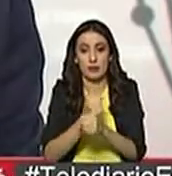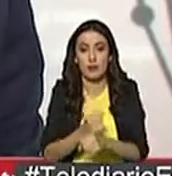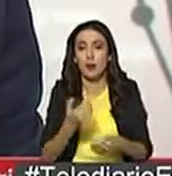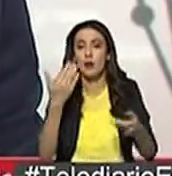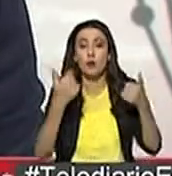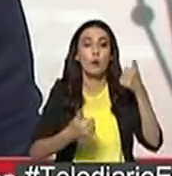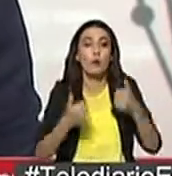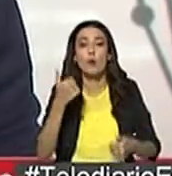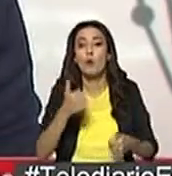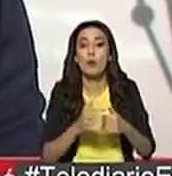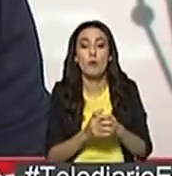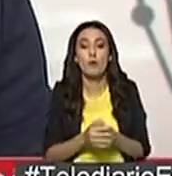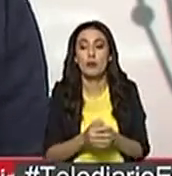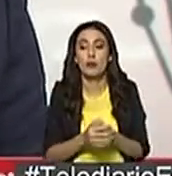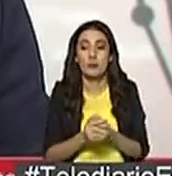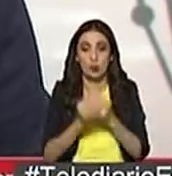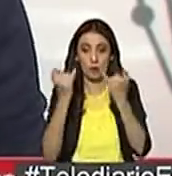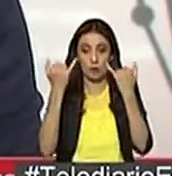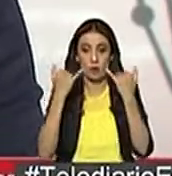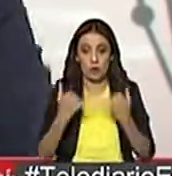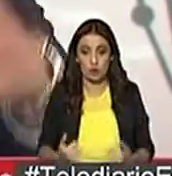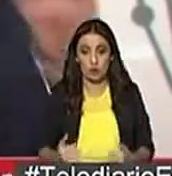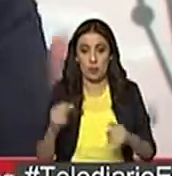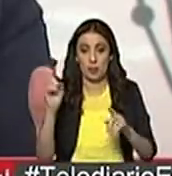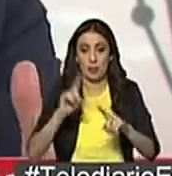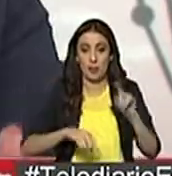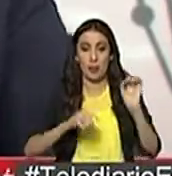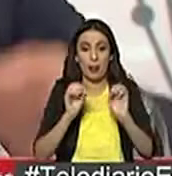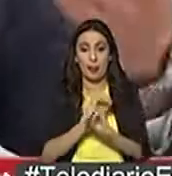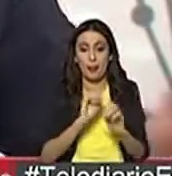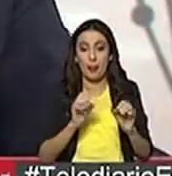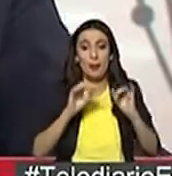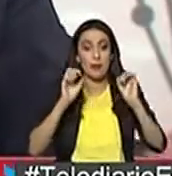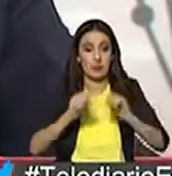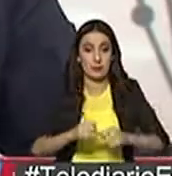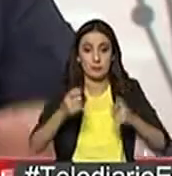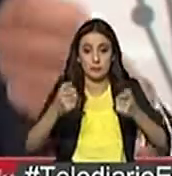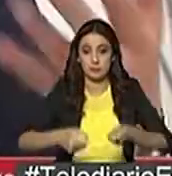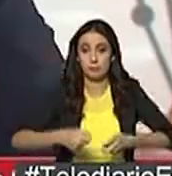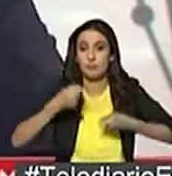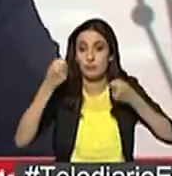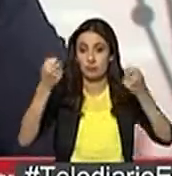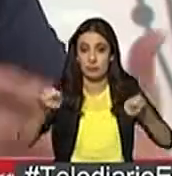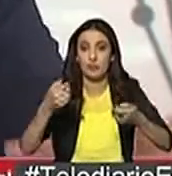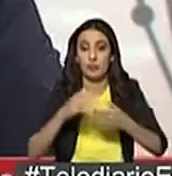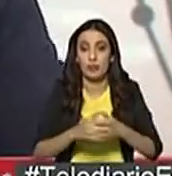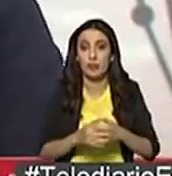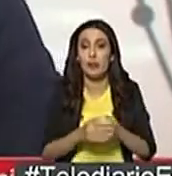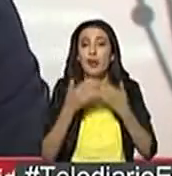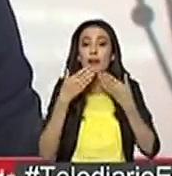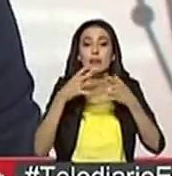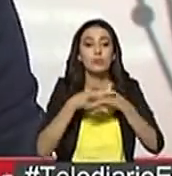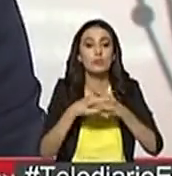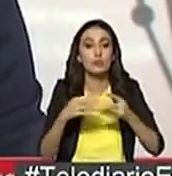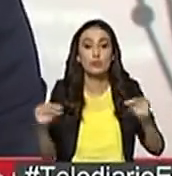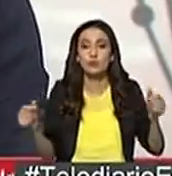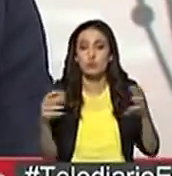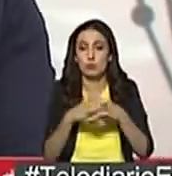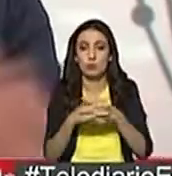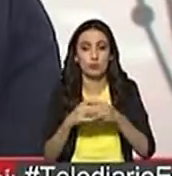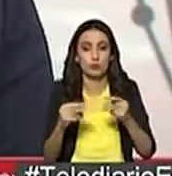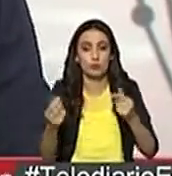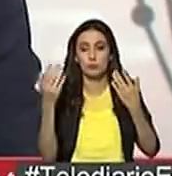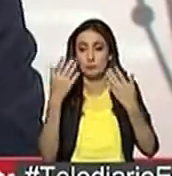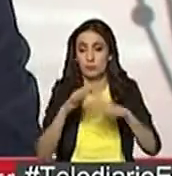tiene que hacer Fabricio entonces es depurar y decir, estos artículos no, estos sí, tomen país, aquí está una salida a las finanzas públicas